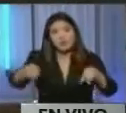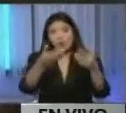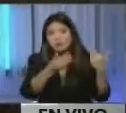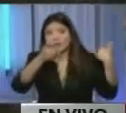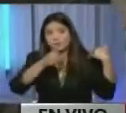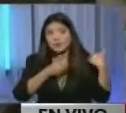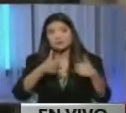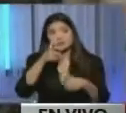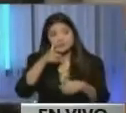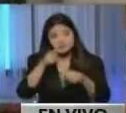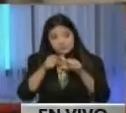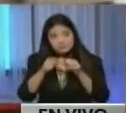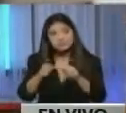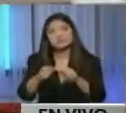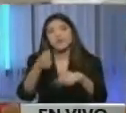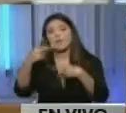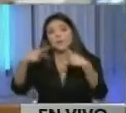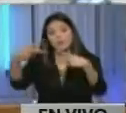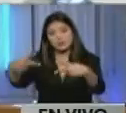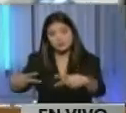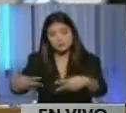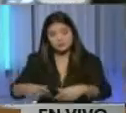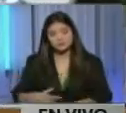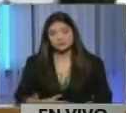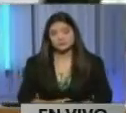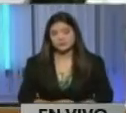civil durante el proceso.